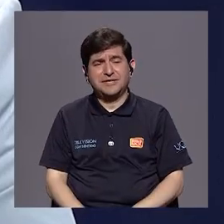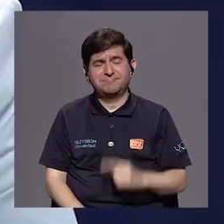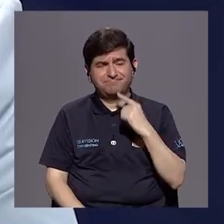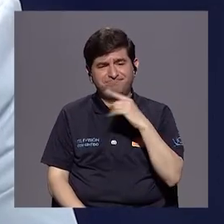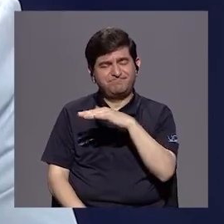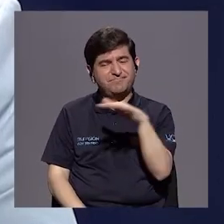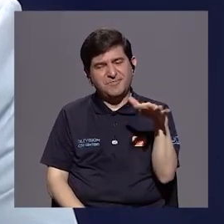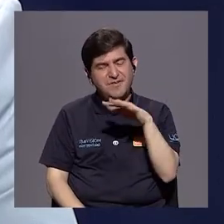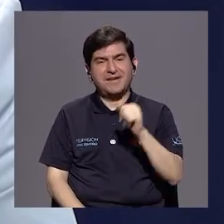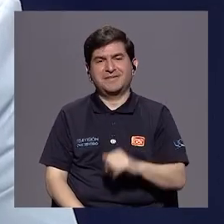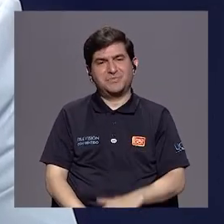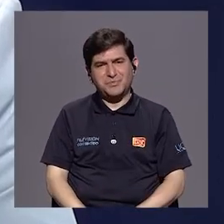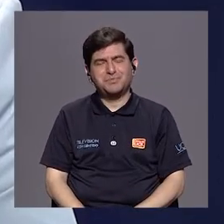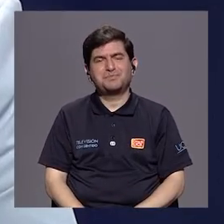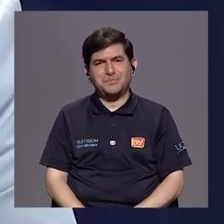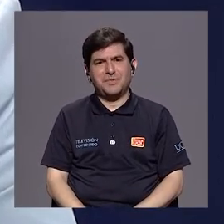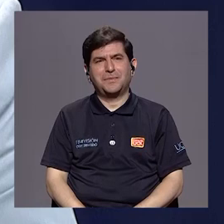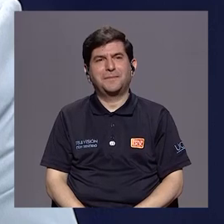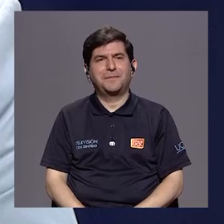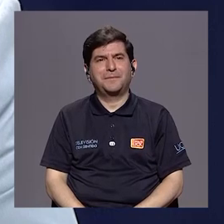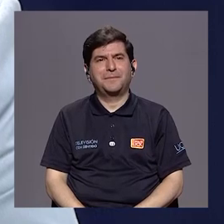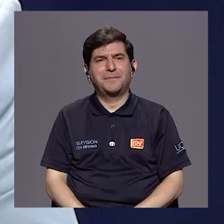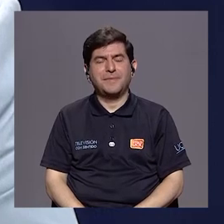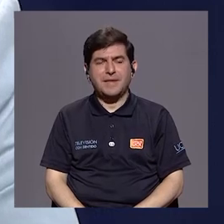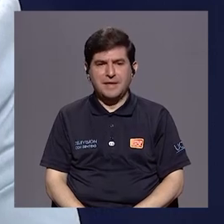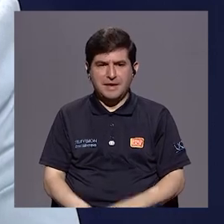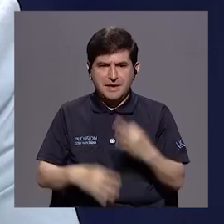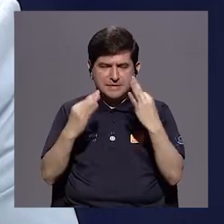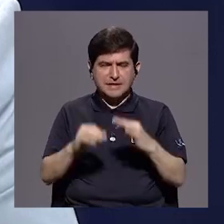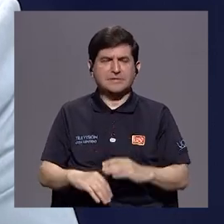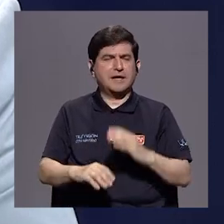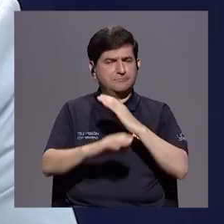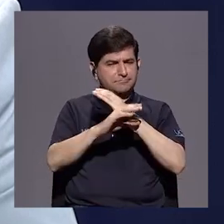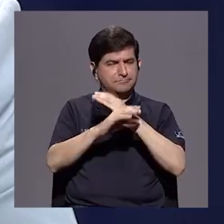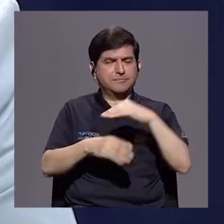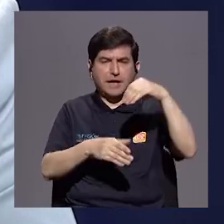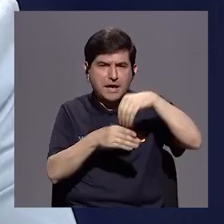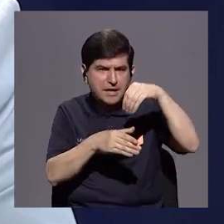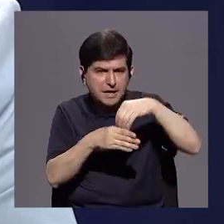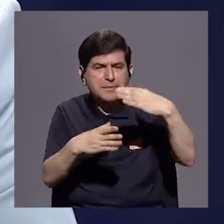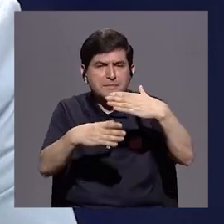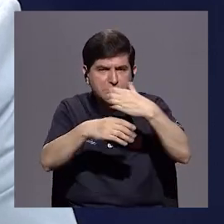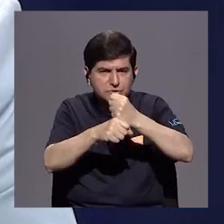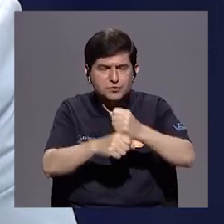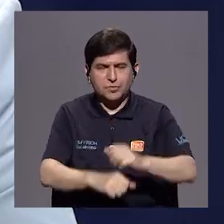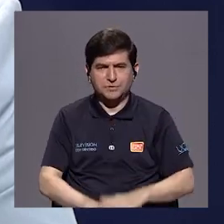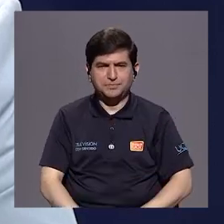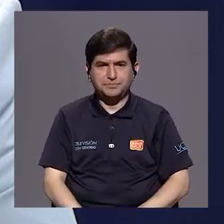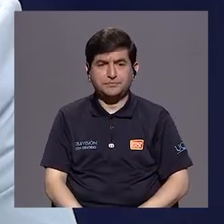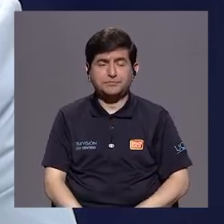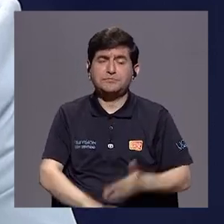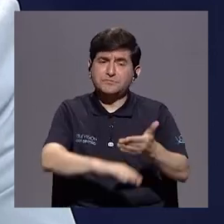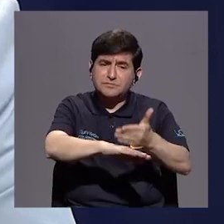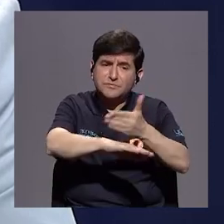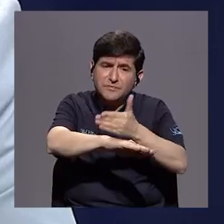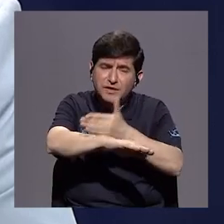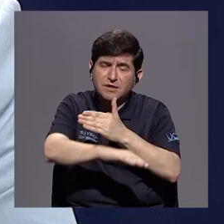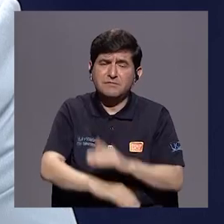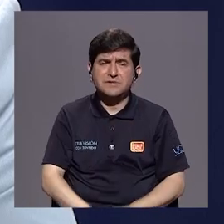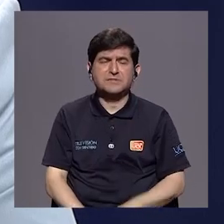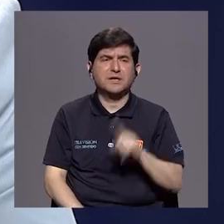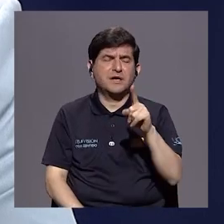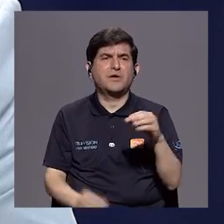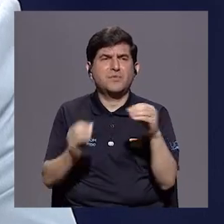poco realistas y ser más comedidos en las inversiones que hacemos y avanzar